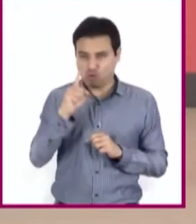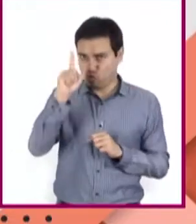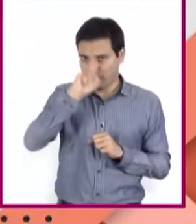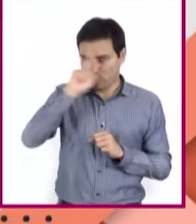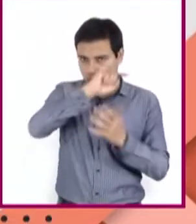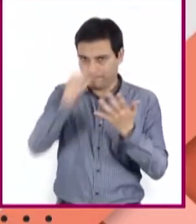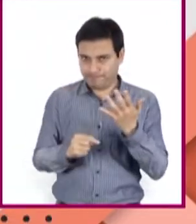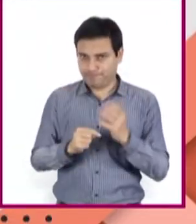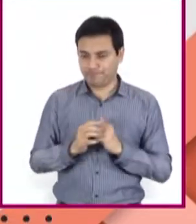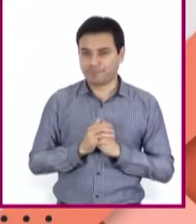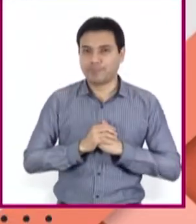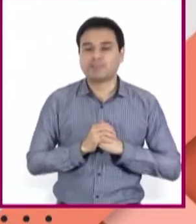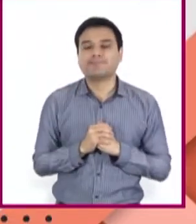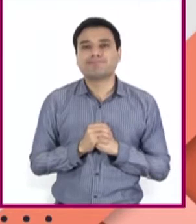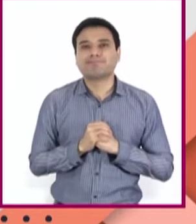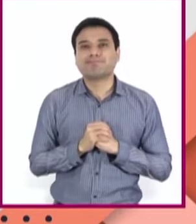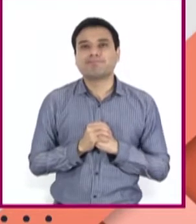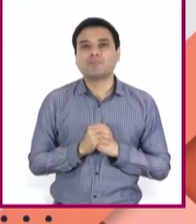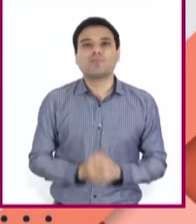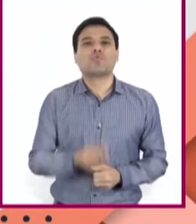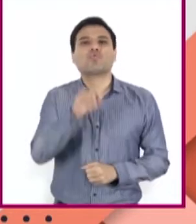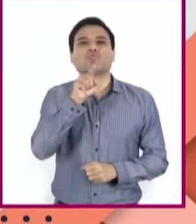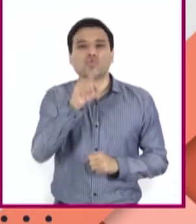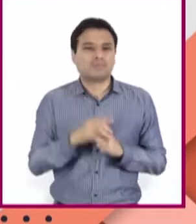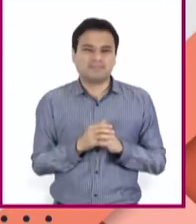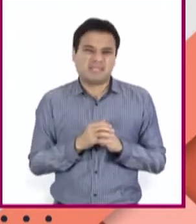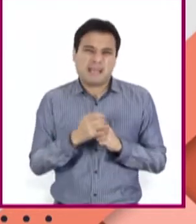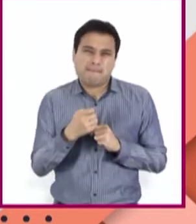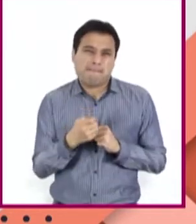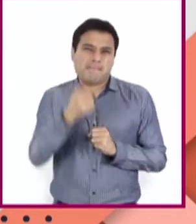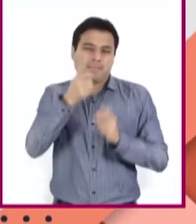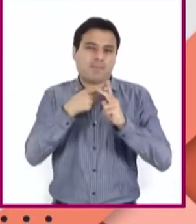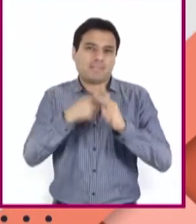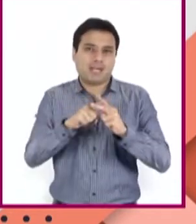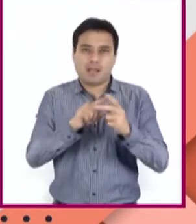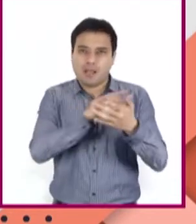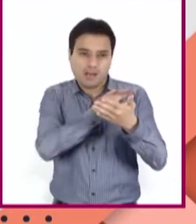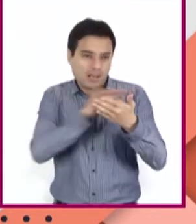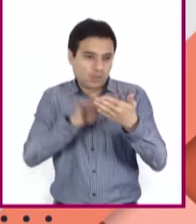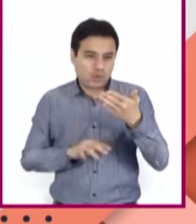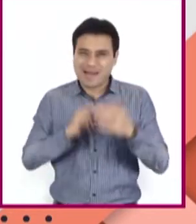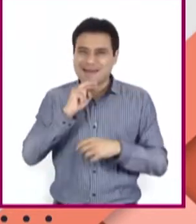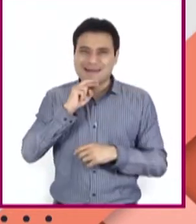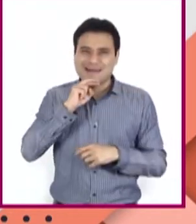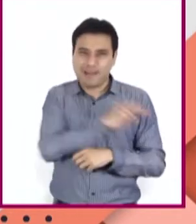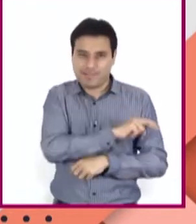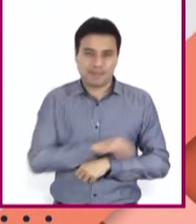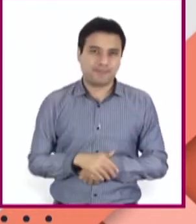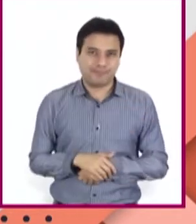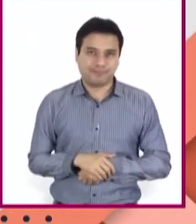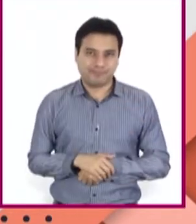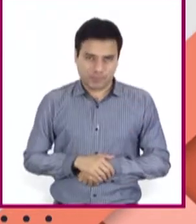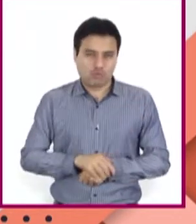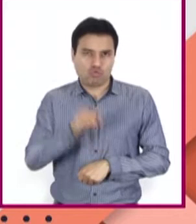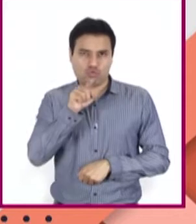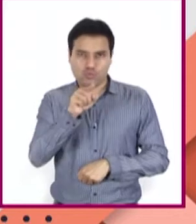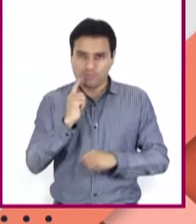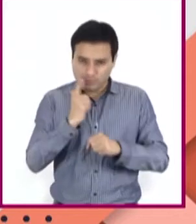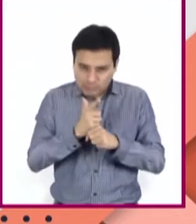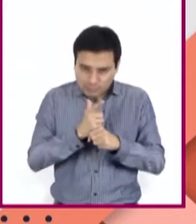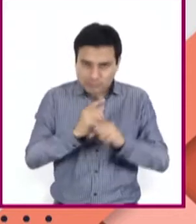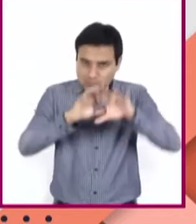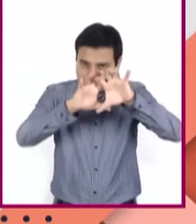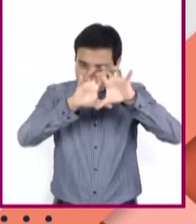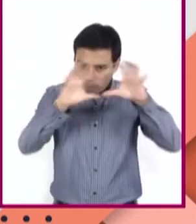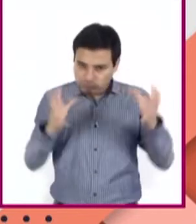siguiente. Hagan una primera lectura rápida para que se familiaricen con el texto e identifiquen la globalidad